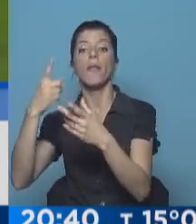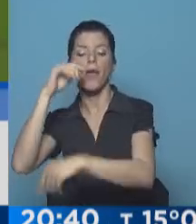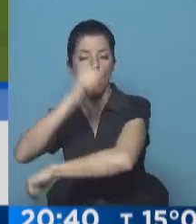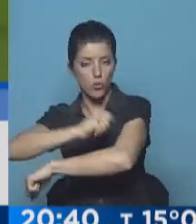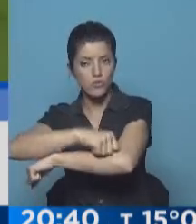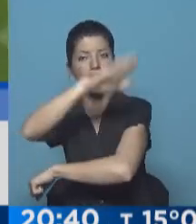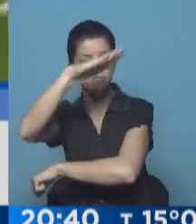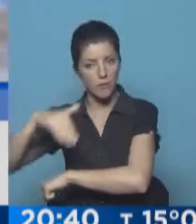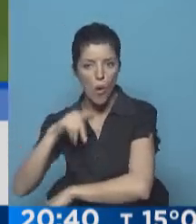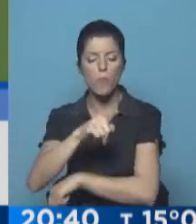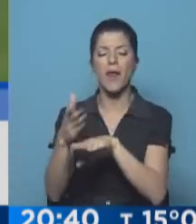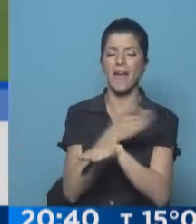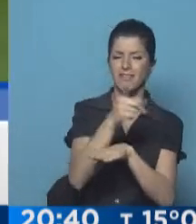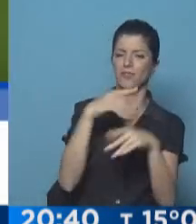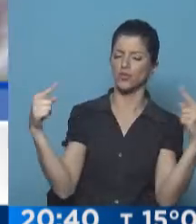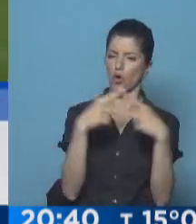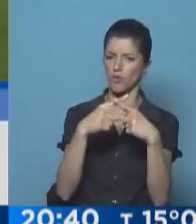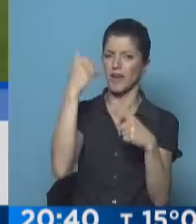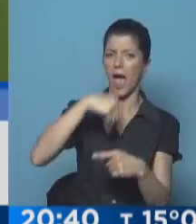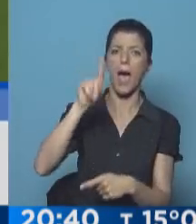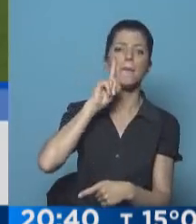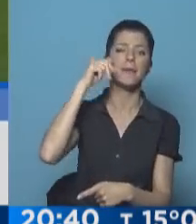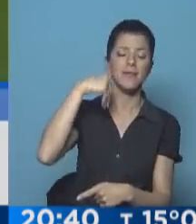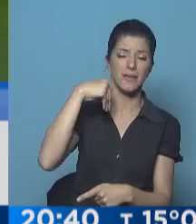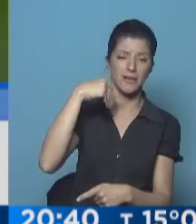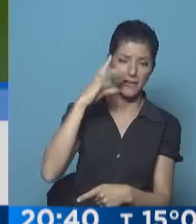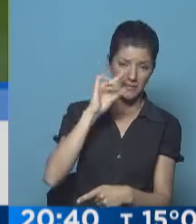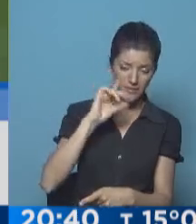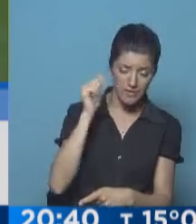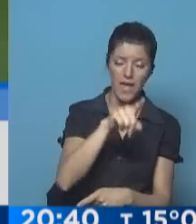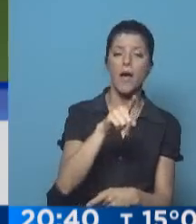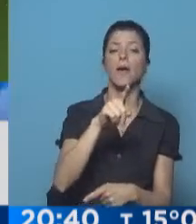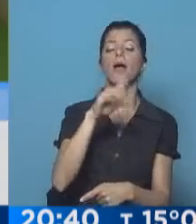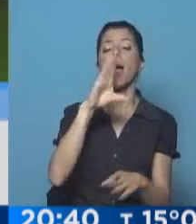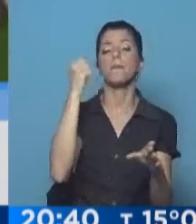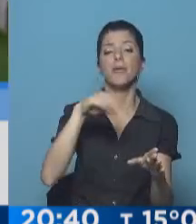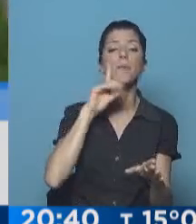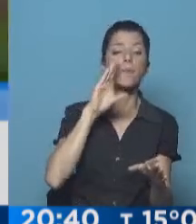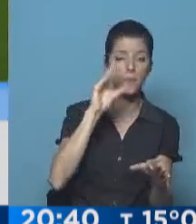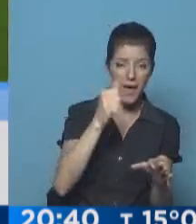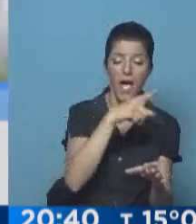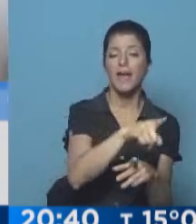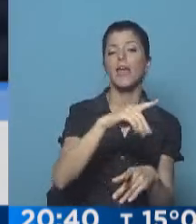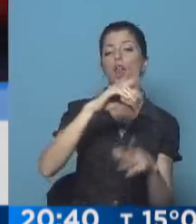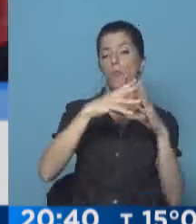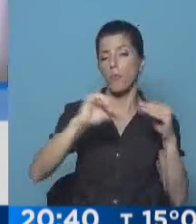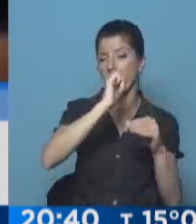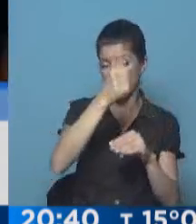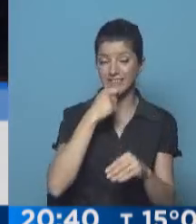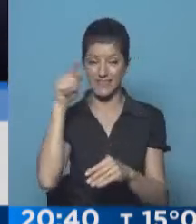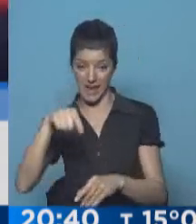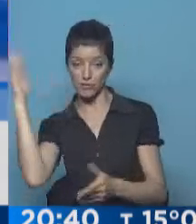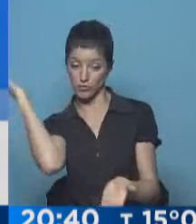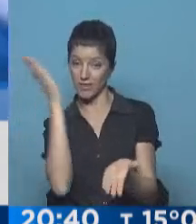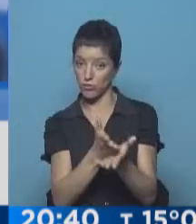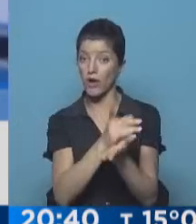realizada en el partido con namibia donde los Pumas ganaron 64 a 19 sigue sancionado no podrá estar ante